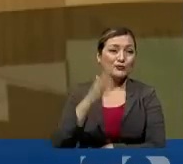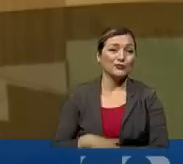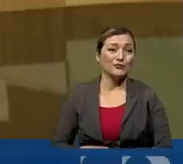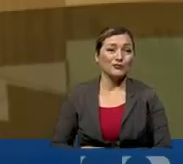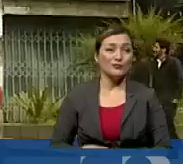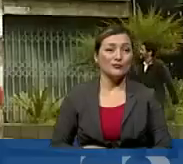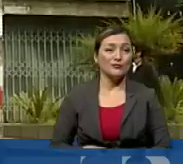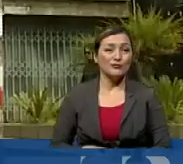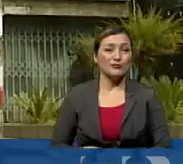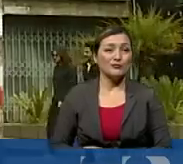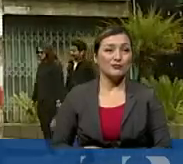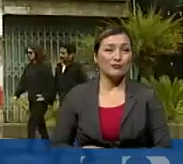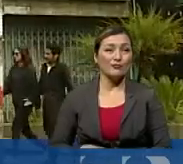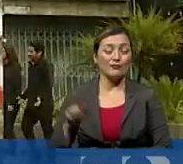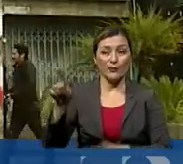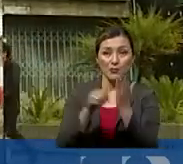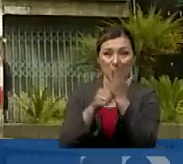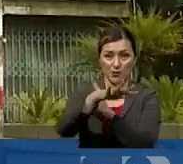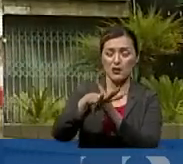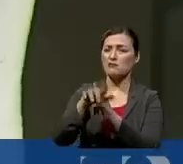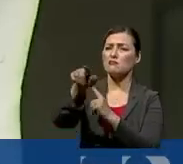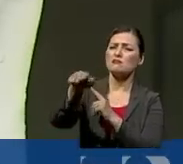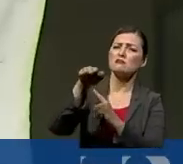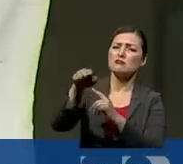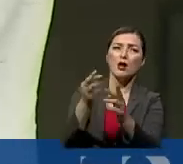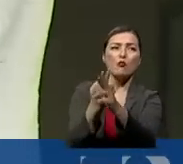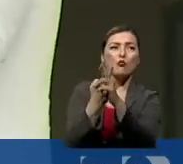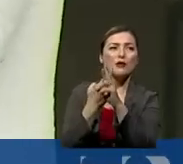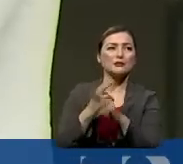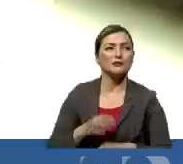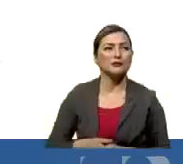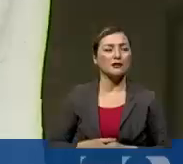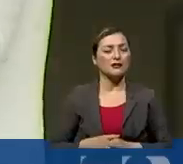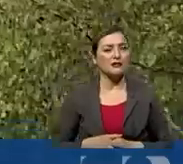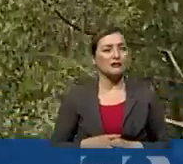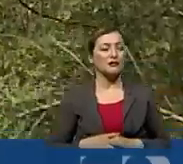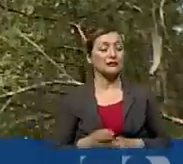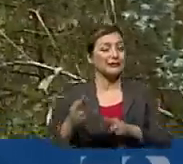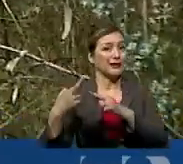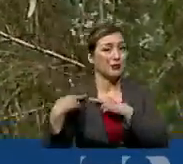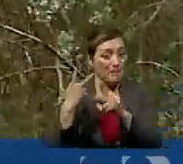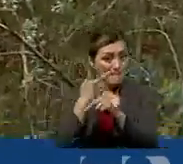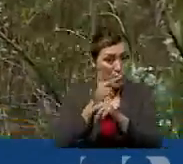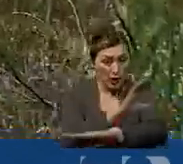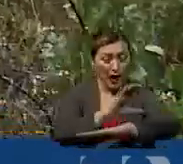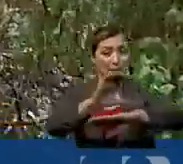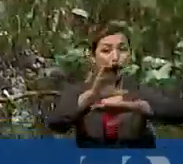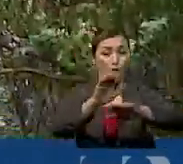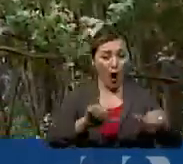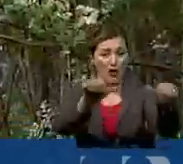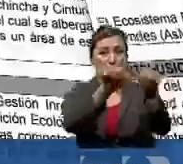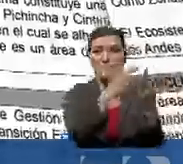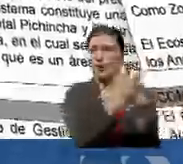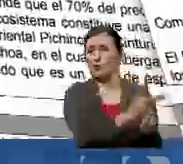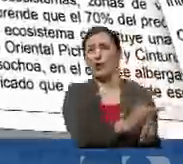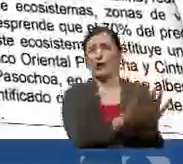ninguna respuesta. Buscamos también una respuesta por parte del Ministerio del Ambiente, institución encargada de la protección de esas áreas